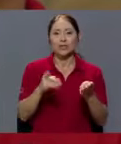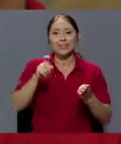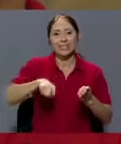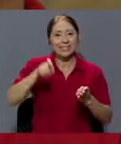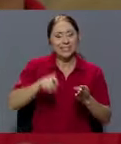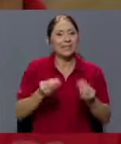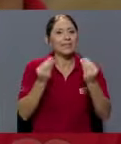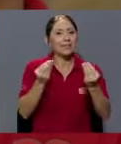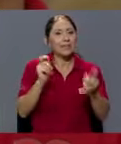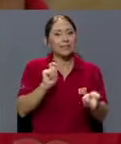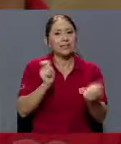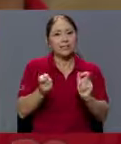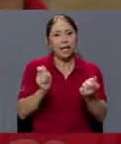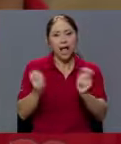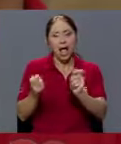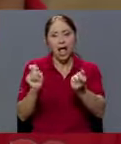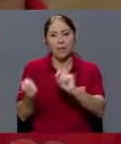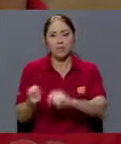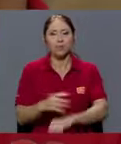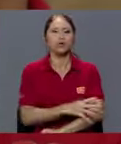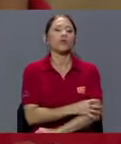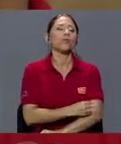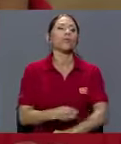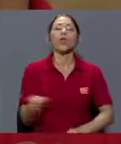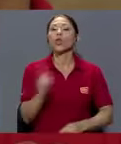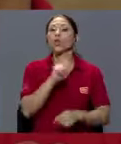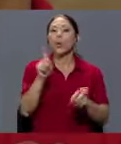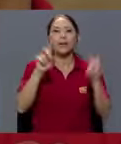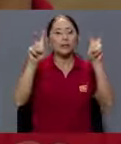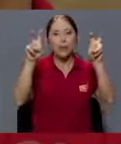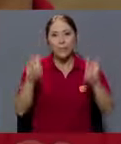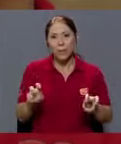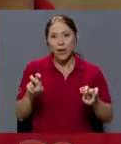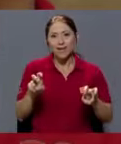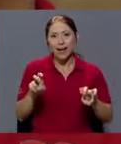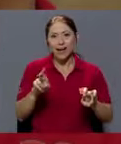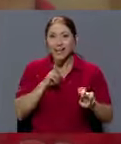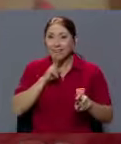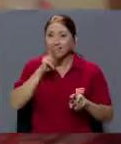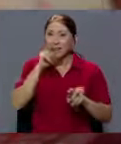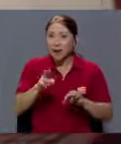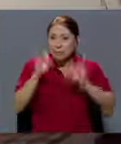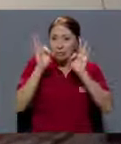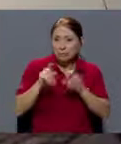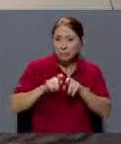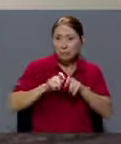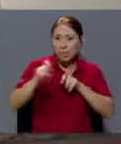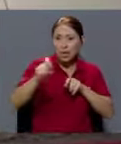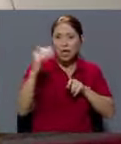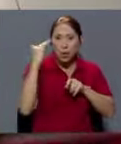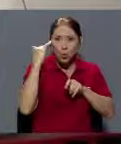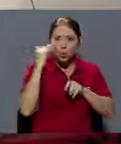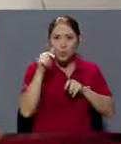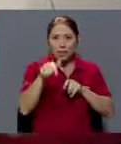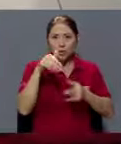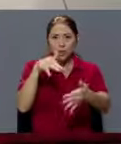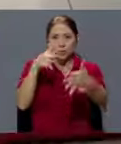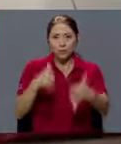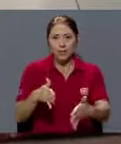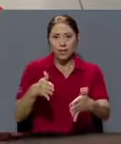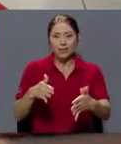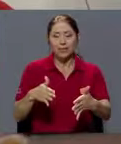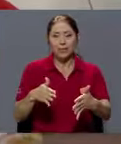bastantes cambios. No es una prueba que realmente vaya a medir el grado de conocimiento del estudiante como